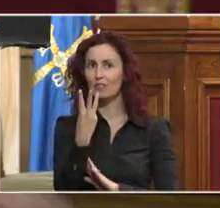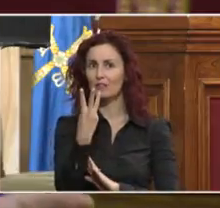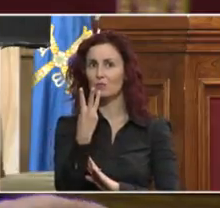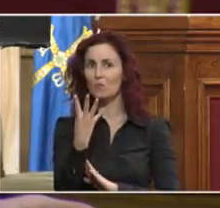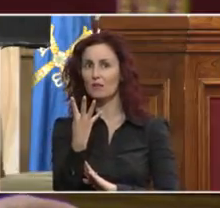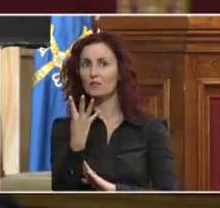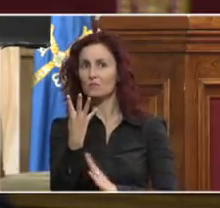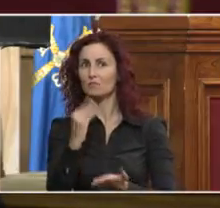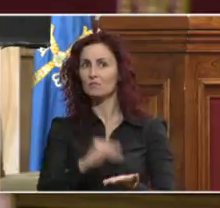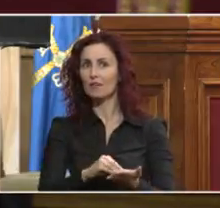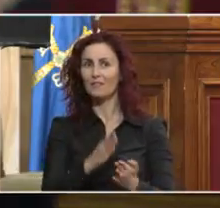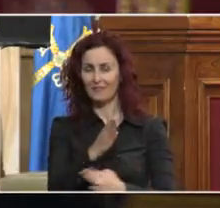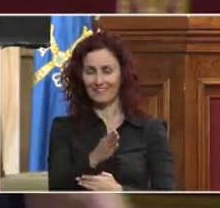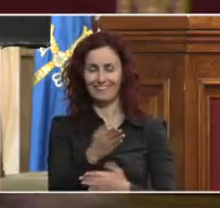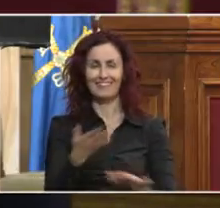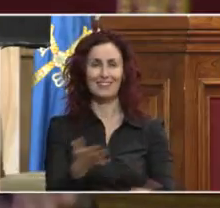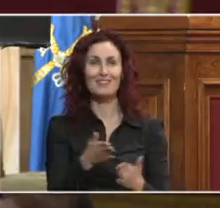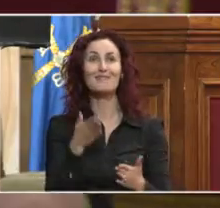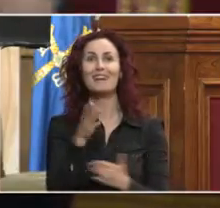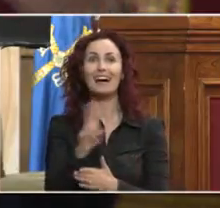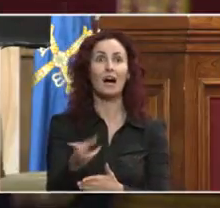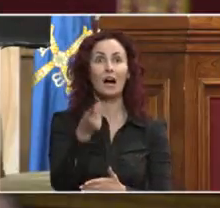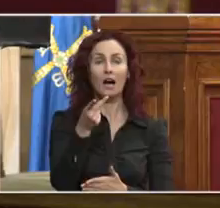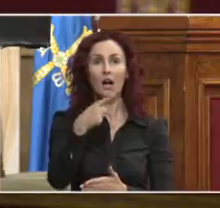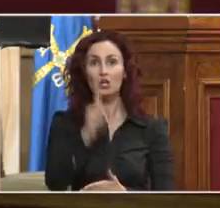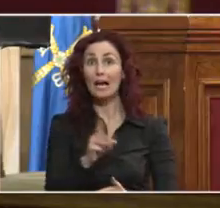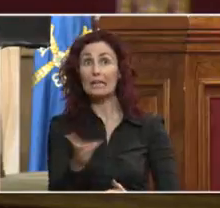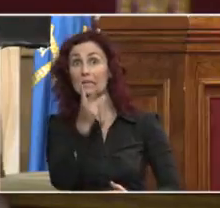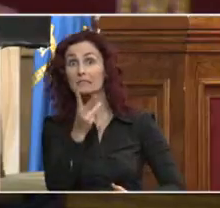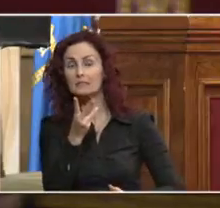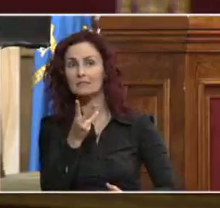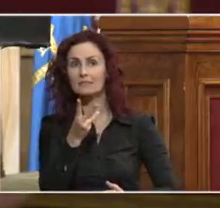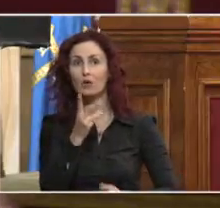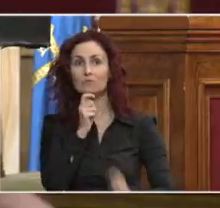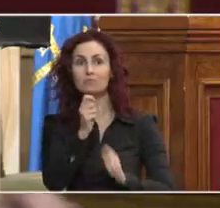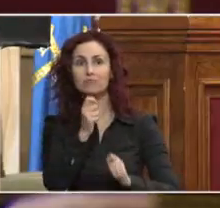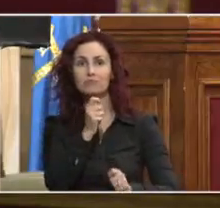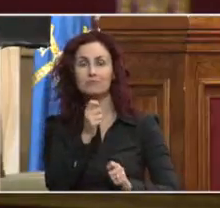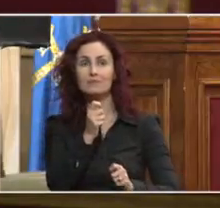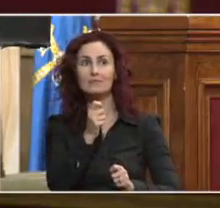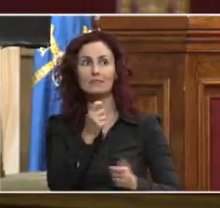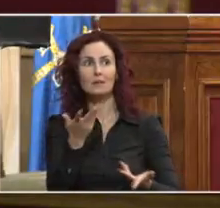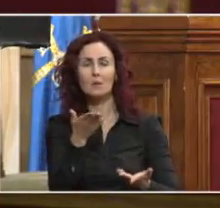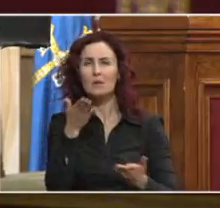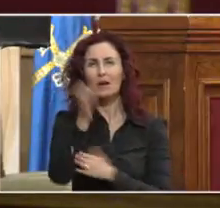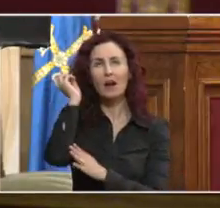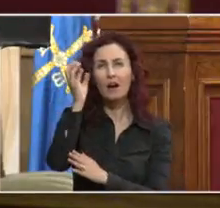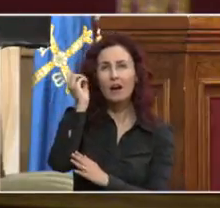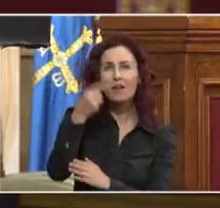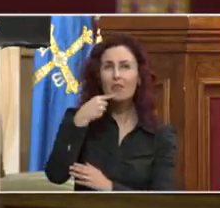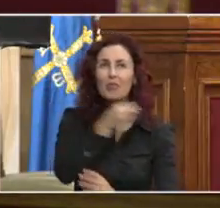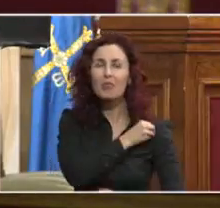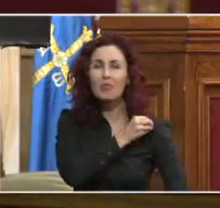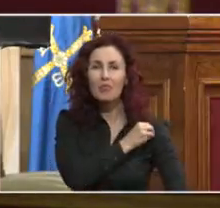sin que supieran de qué se trataba. Íbamos por segunda y no sabían, íbamos por tercera. Los periodistas venían a las charlas, a las conferencias de prensa, a